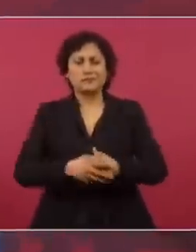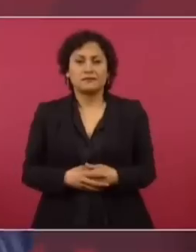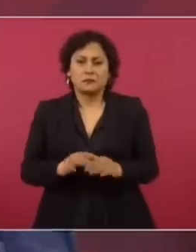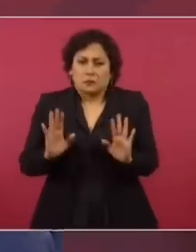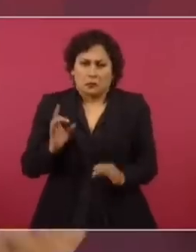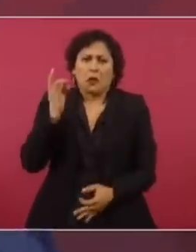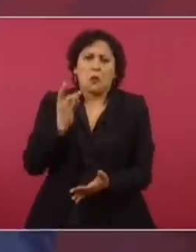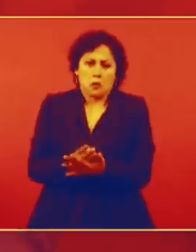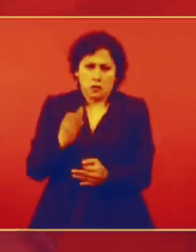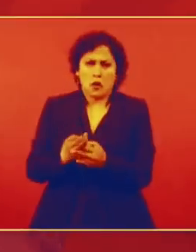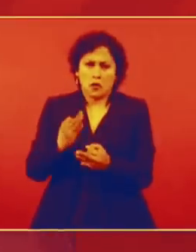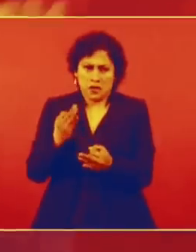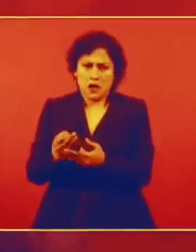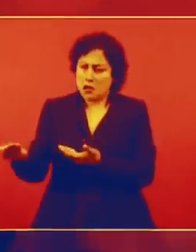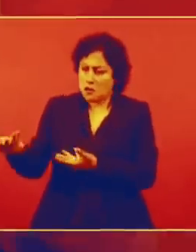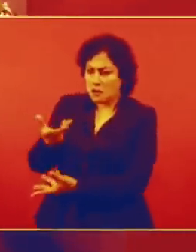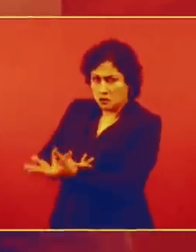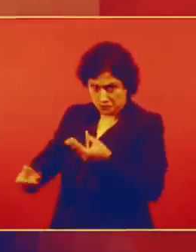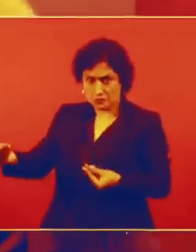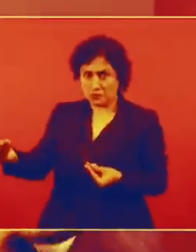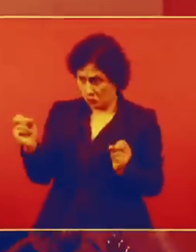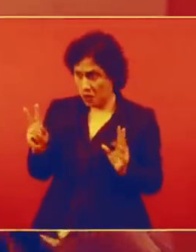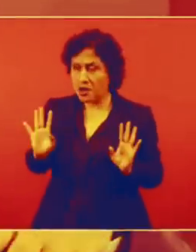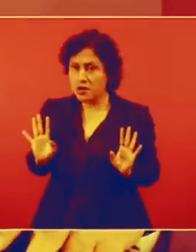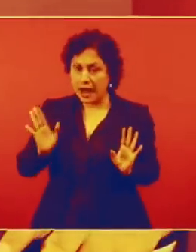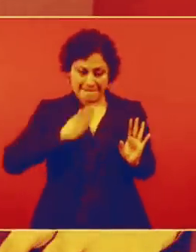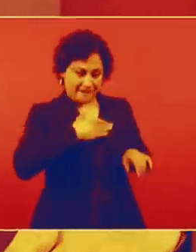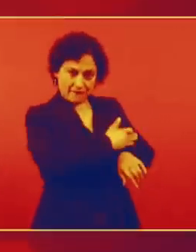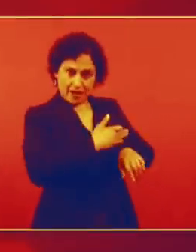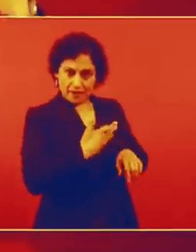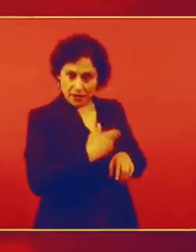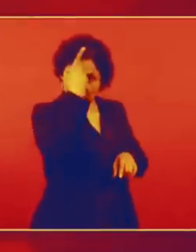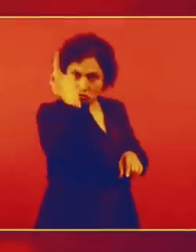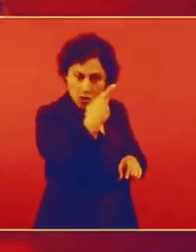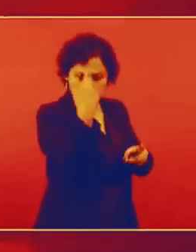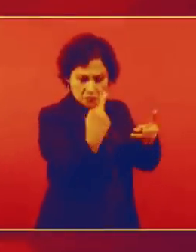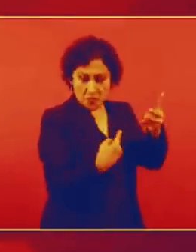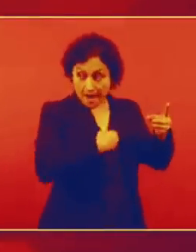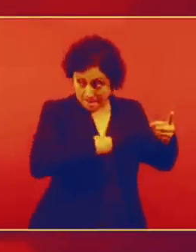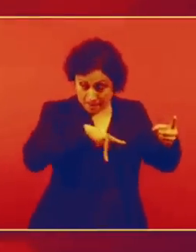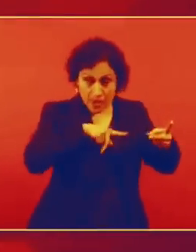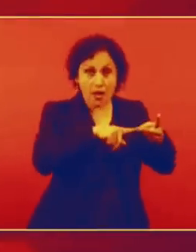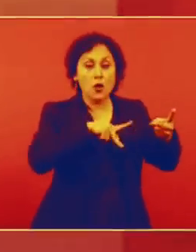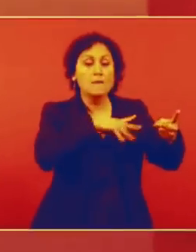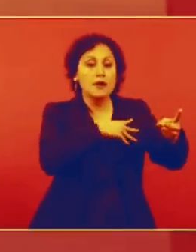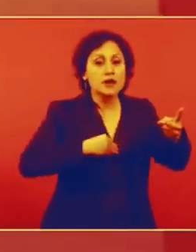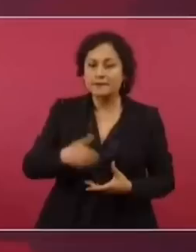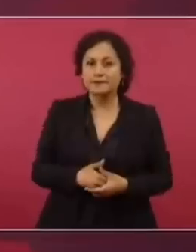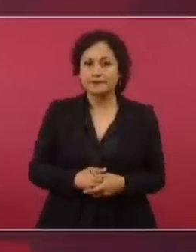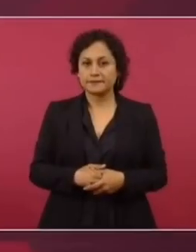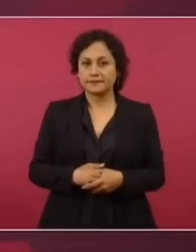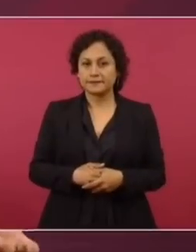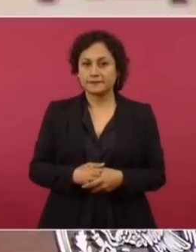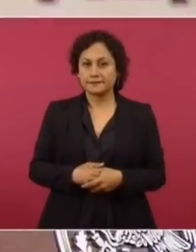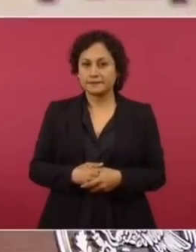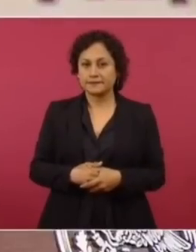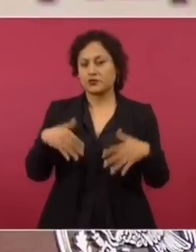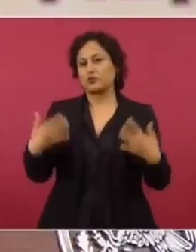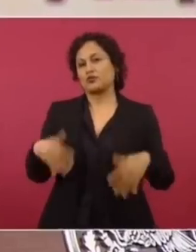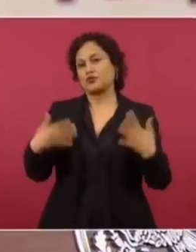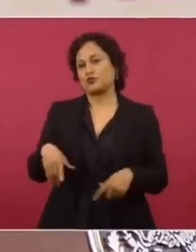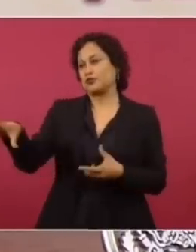Vamos a intercambiar bienes, todos los bienes que tiene mi familia, los míos, los de mis hijos, con los que tiene tu familia. Me voy a